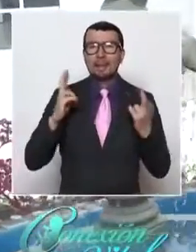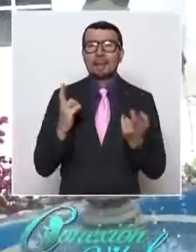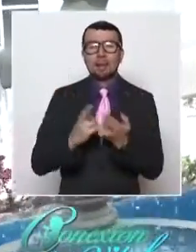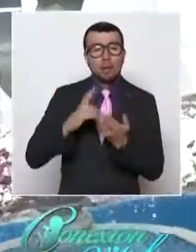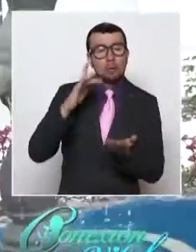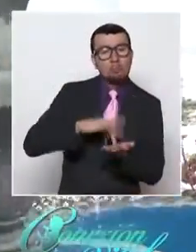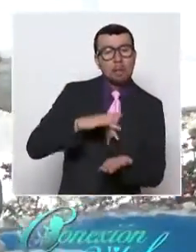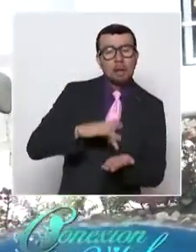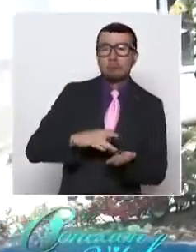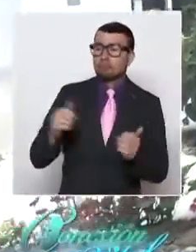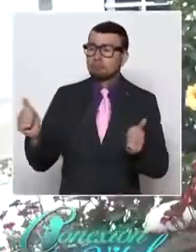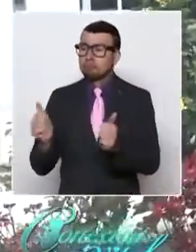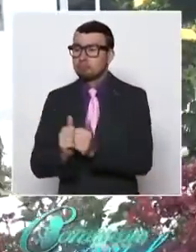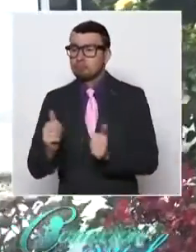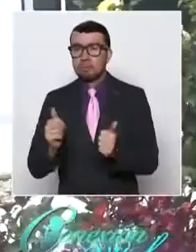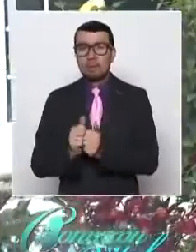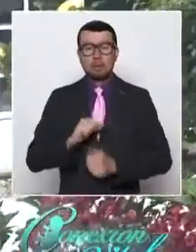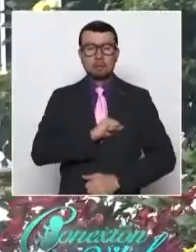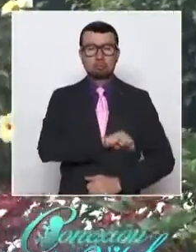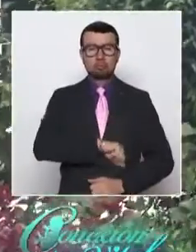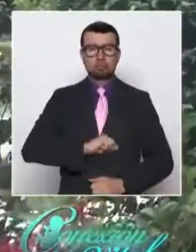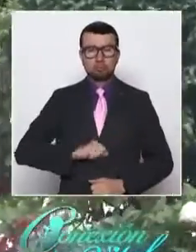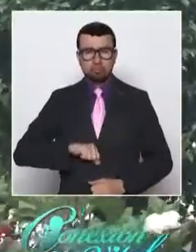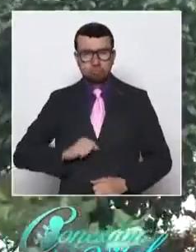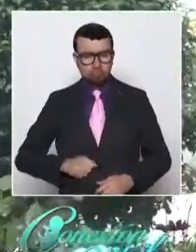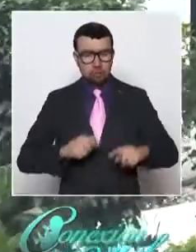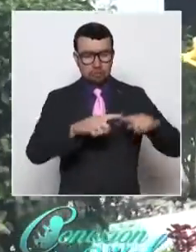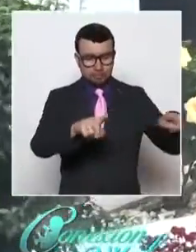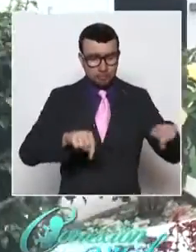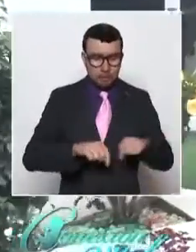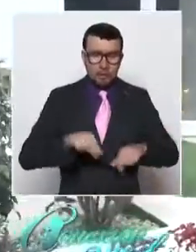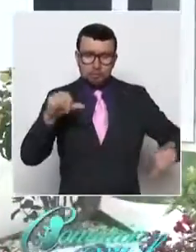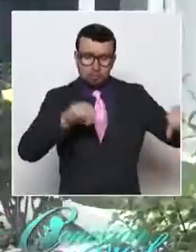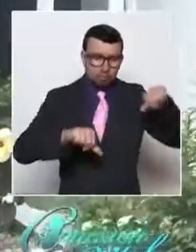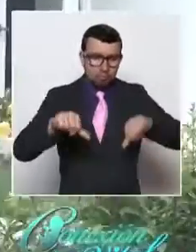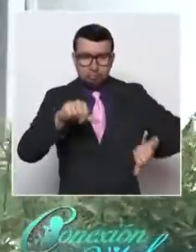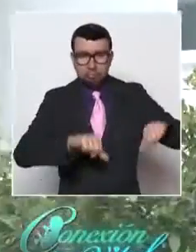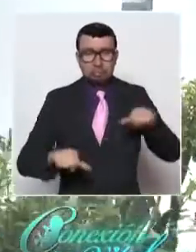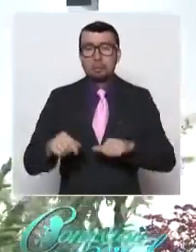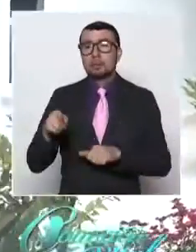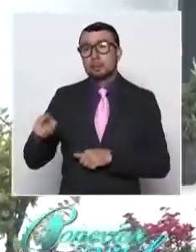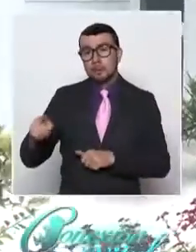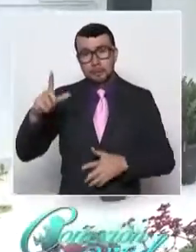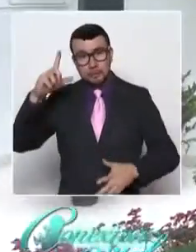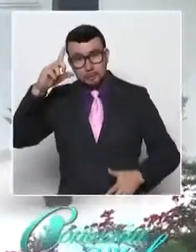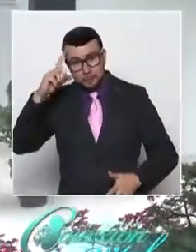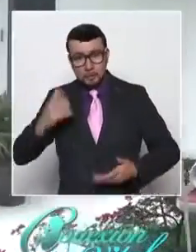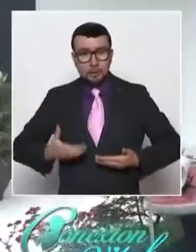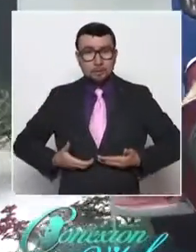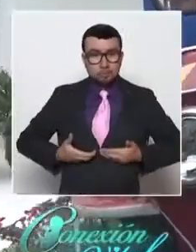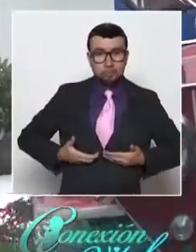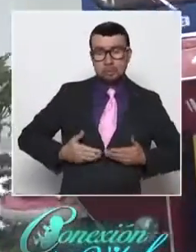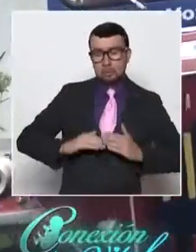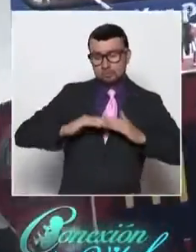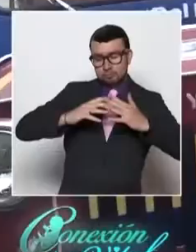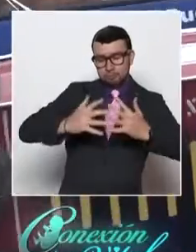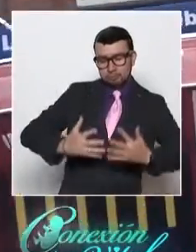como ecografía, laboratorio clínico, ginecología y obstetricia,